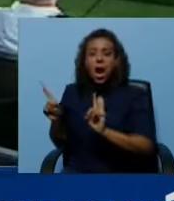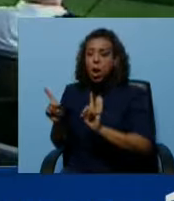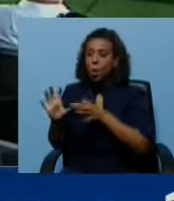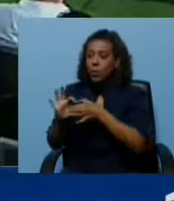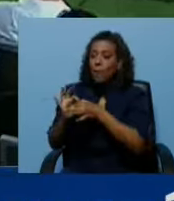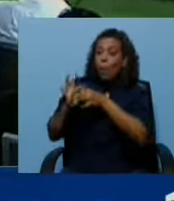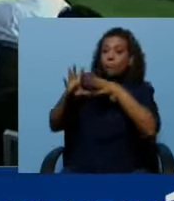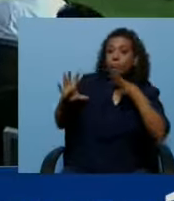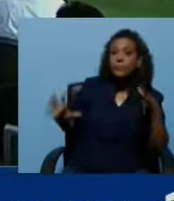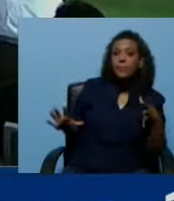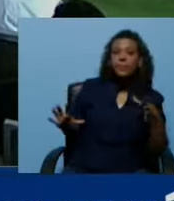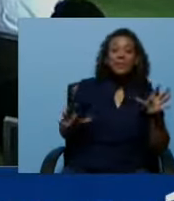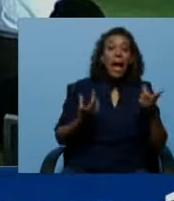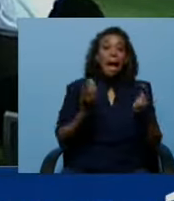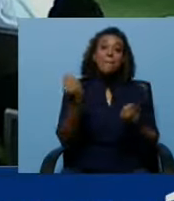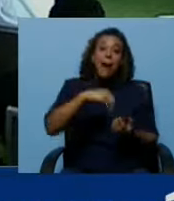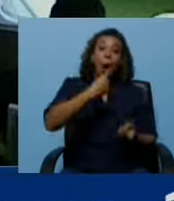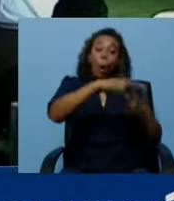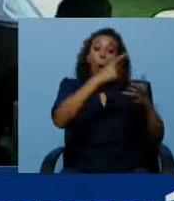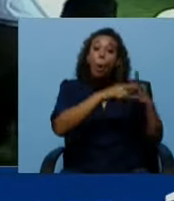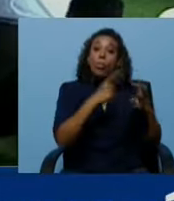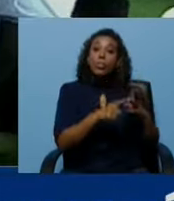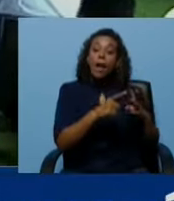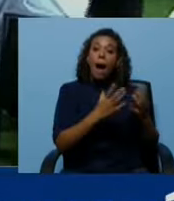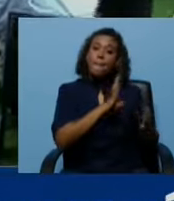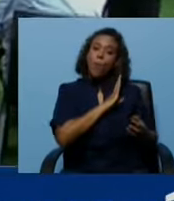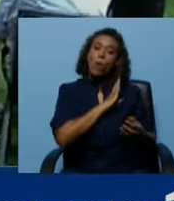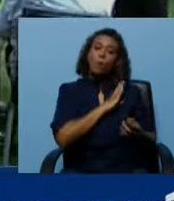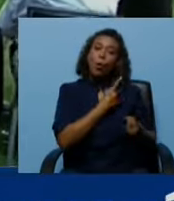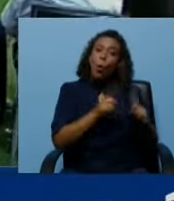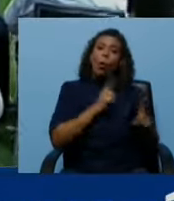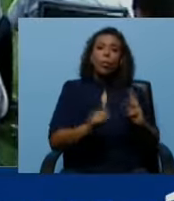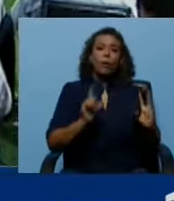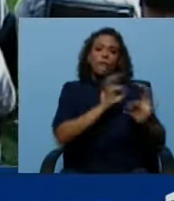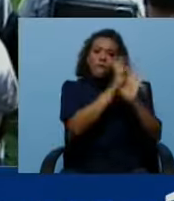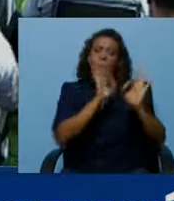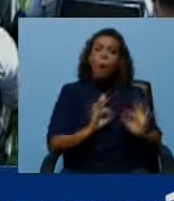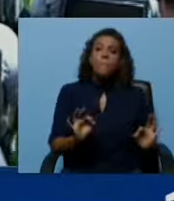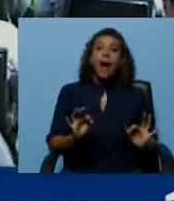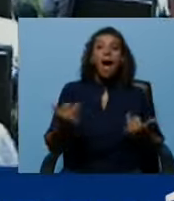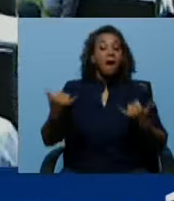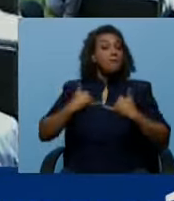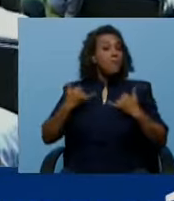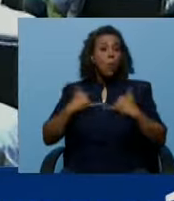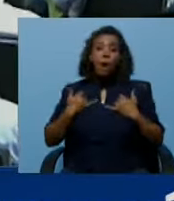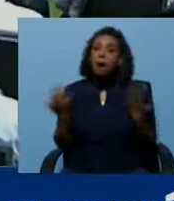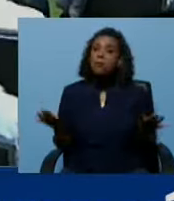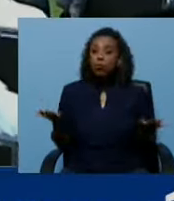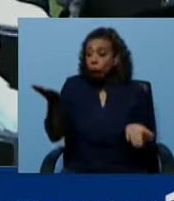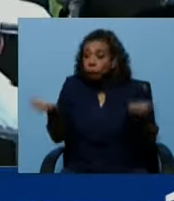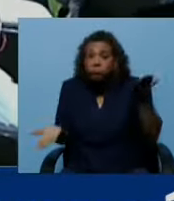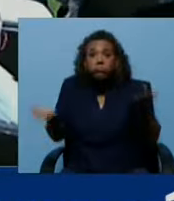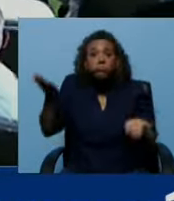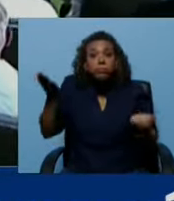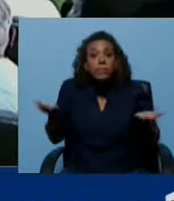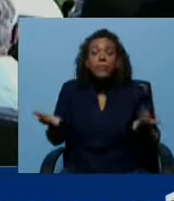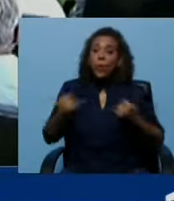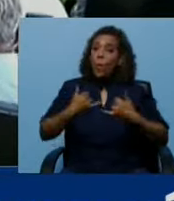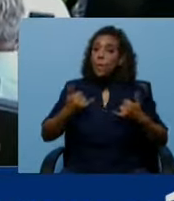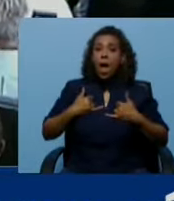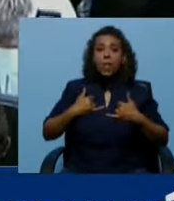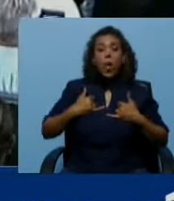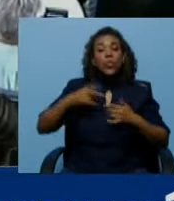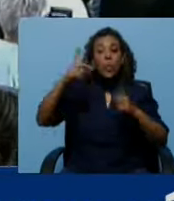Estamos cerca, con capital propio, esfuerzo propio, con el esfuerzo de